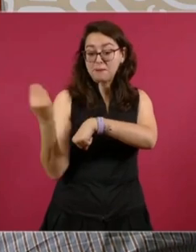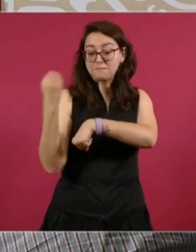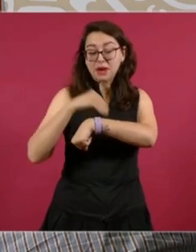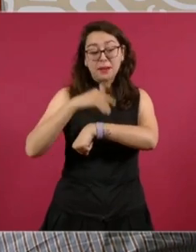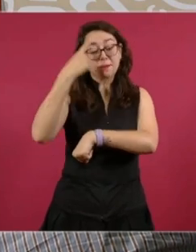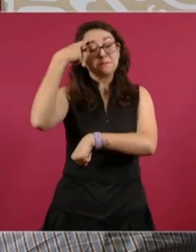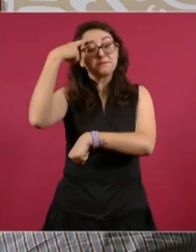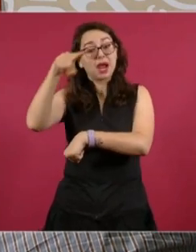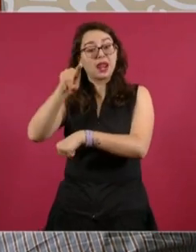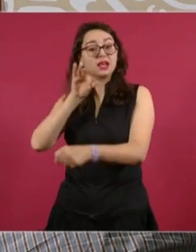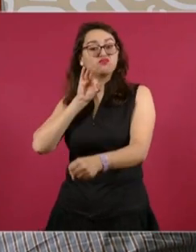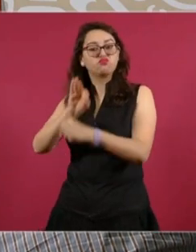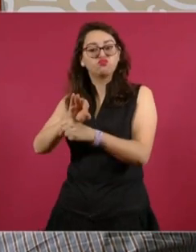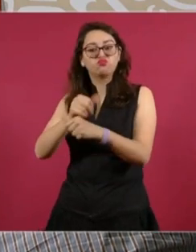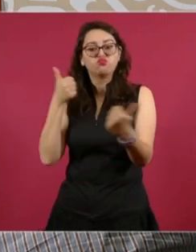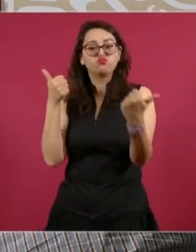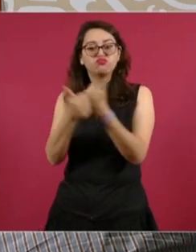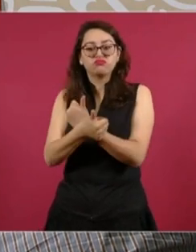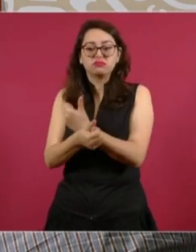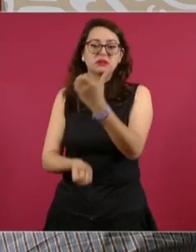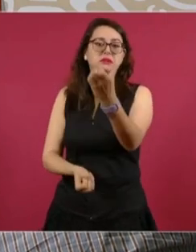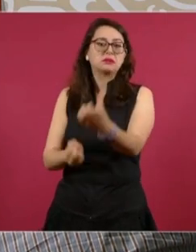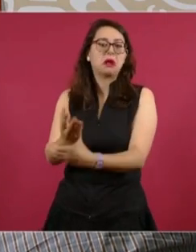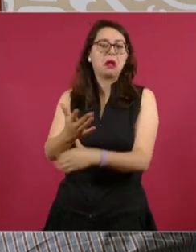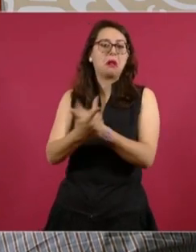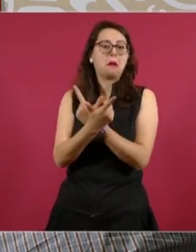Y dejan en libertad